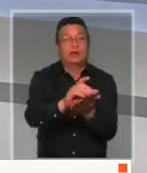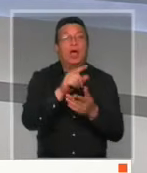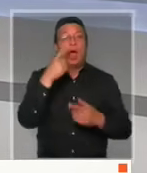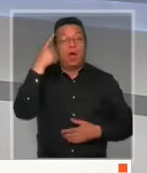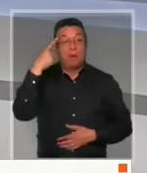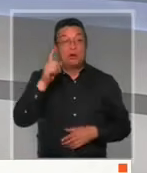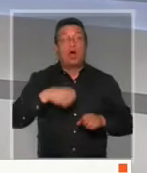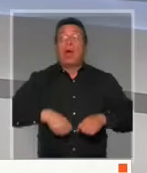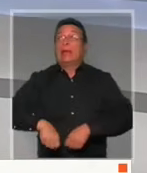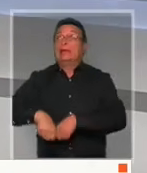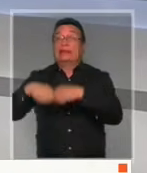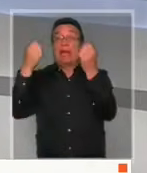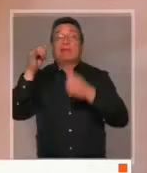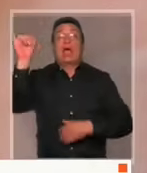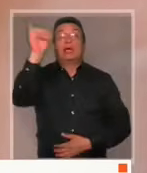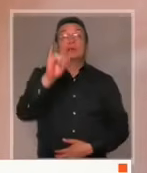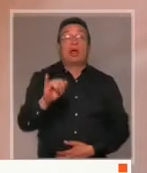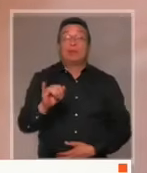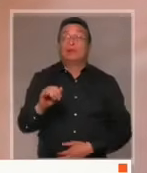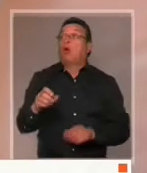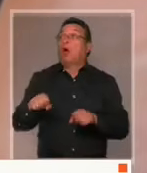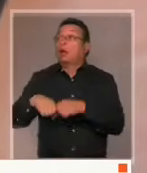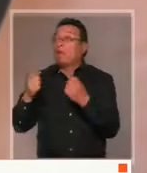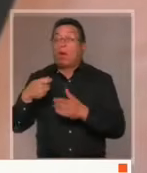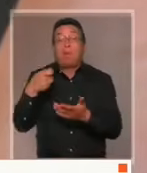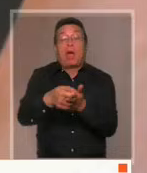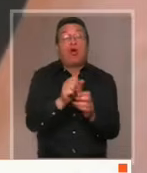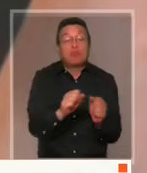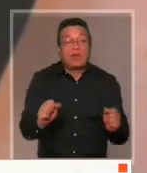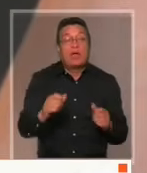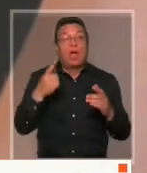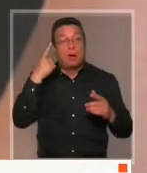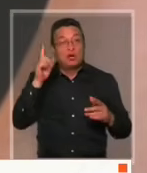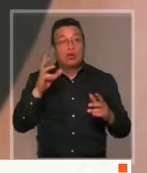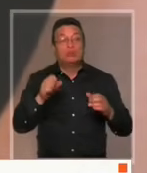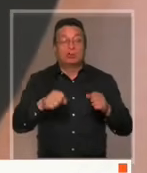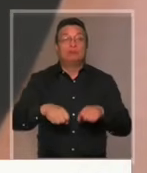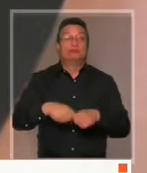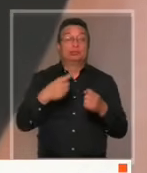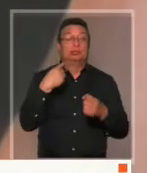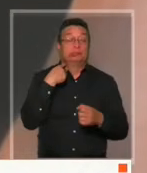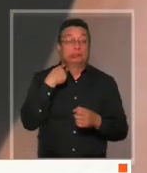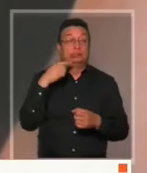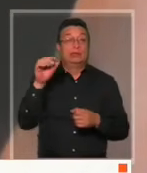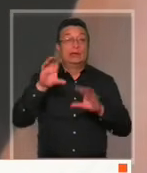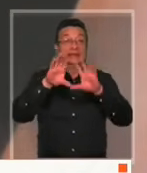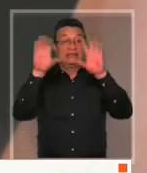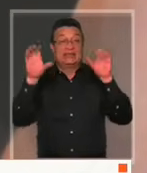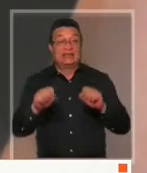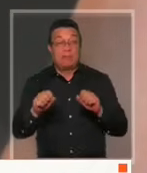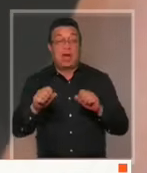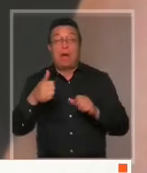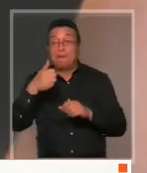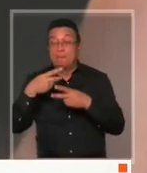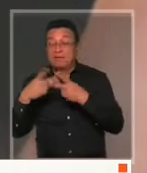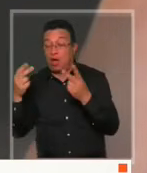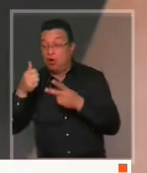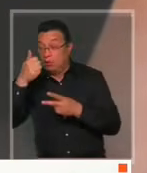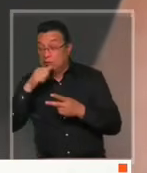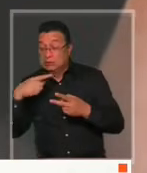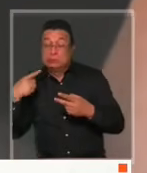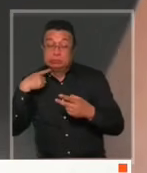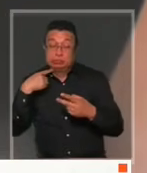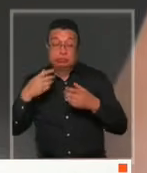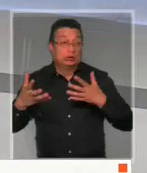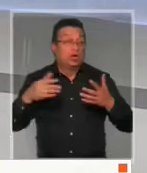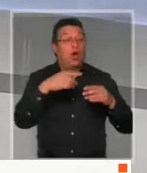quebraran todo lo ISAPRES, pero si no, no iba a haber ningún pago. En segundo lugar, la posibilidad de un colapso del sistema privado, que no solo iba a colapsar el sistema privado, sino que iba a terminar afectando el